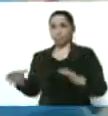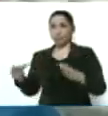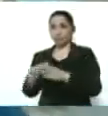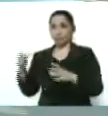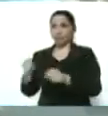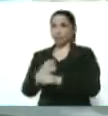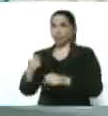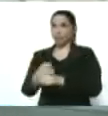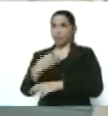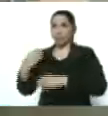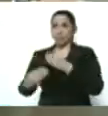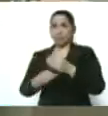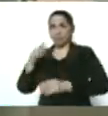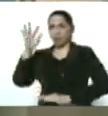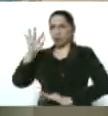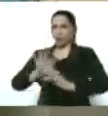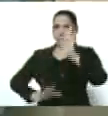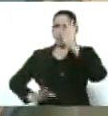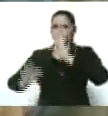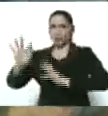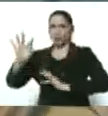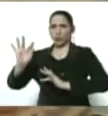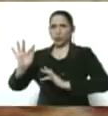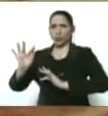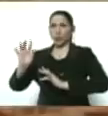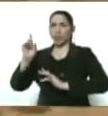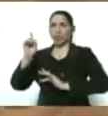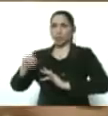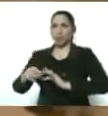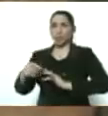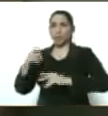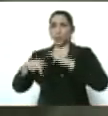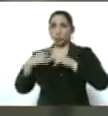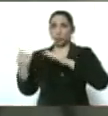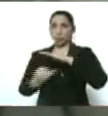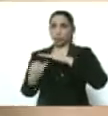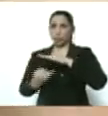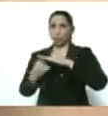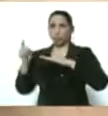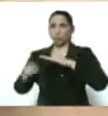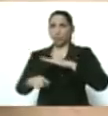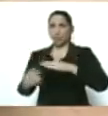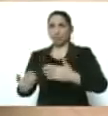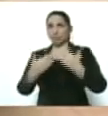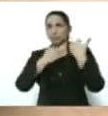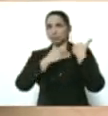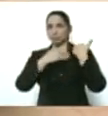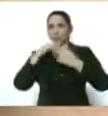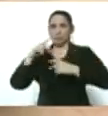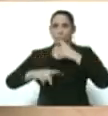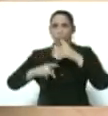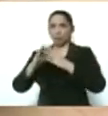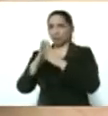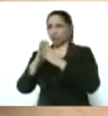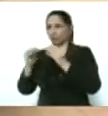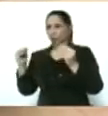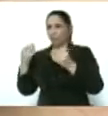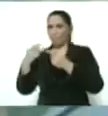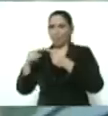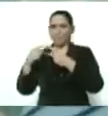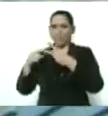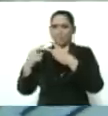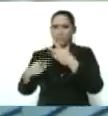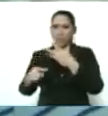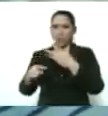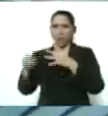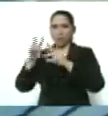se puso a hacer la formulación con la dirección de producción que tiene el instituto. Esa dirección se encarga de producir todos los medios de cultivo para el diagnóstico